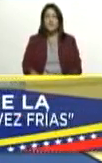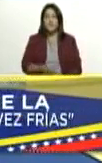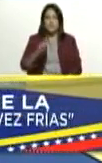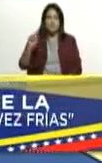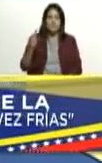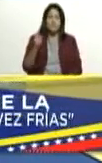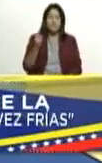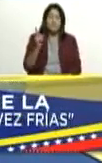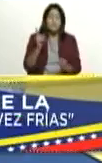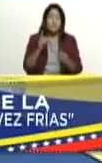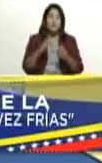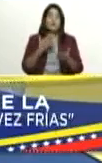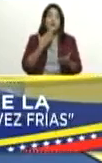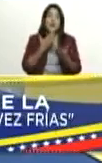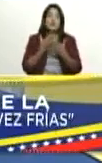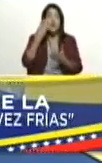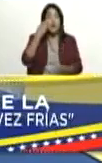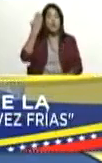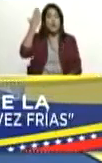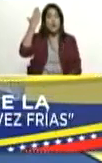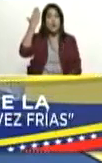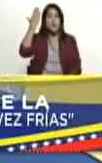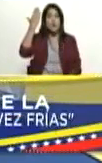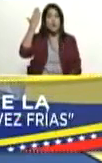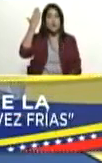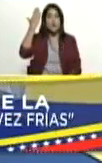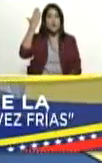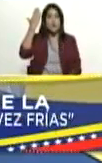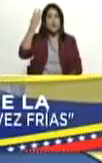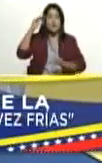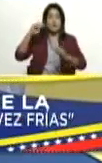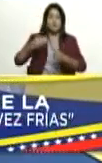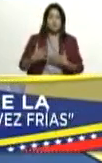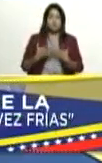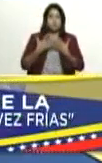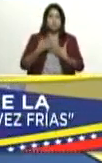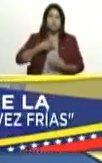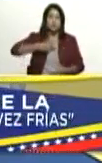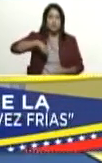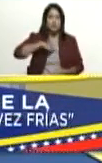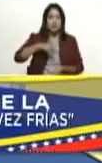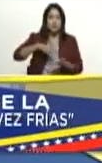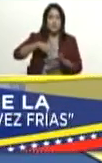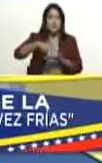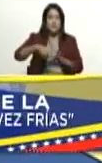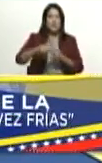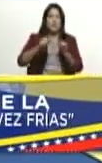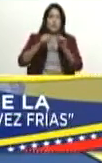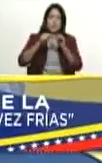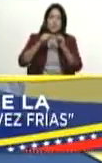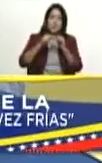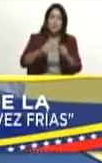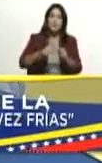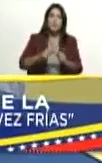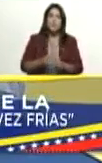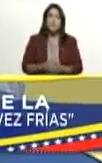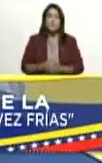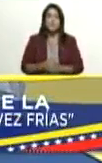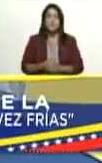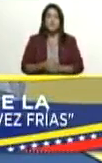Primeramente, quiero dar gracias a Dios por darnos siempre las fuerzas para caminar y avanzar en medio de lo